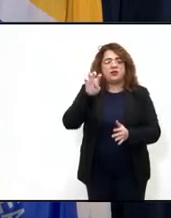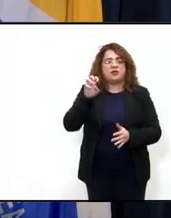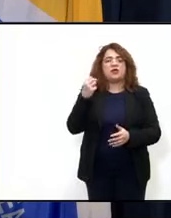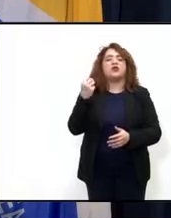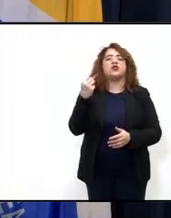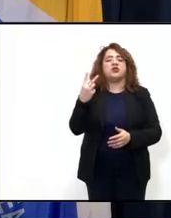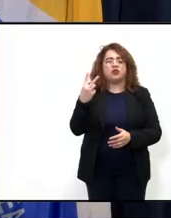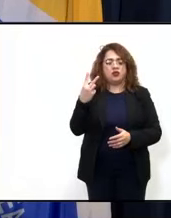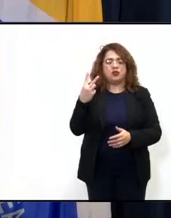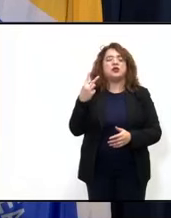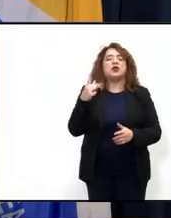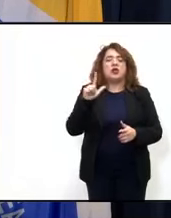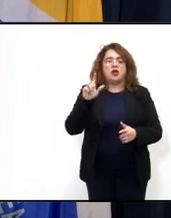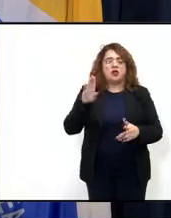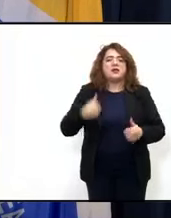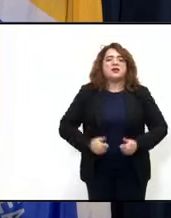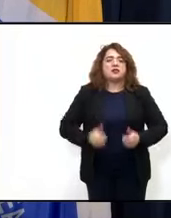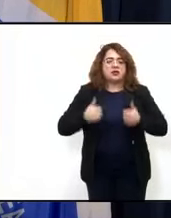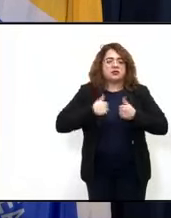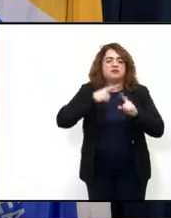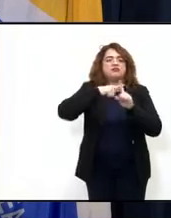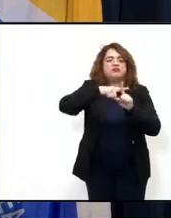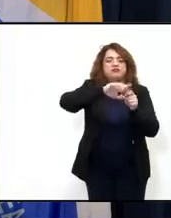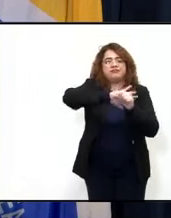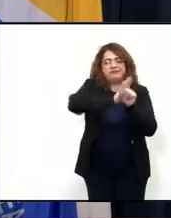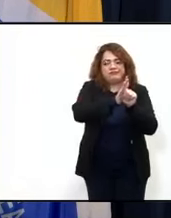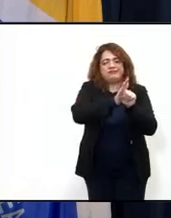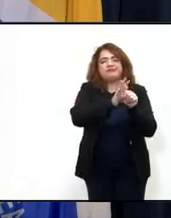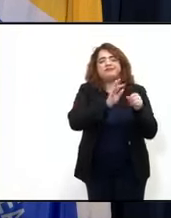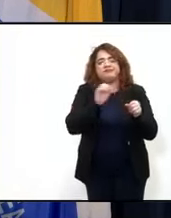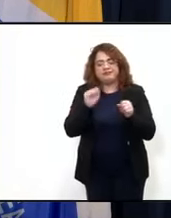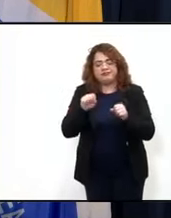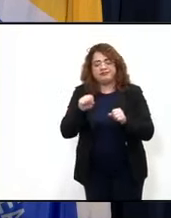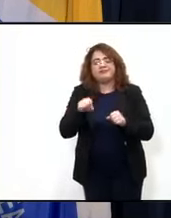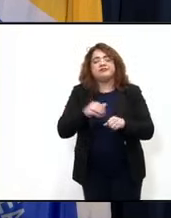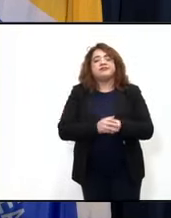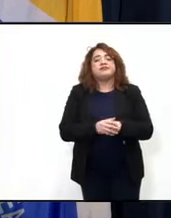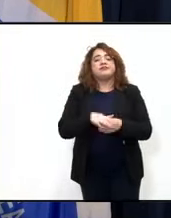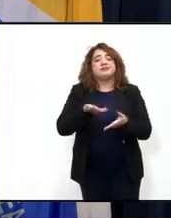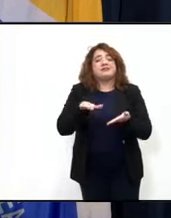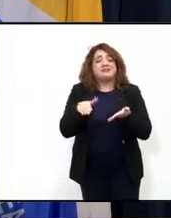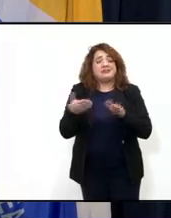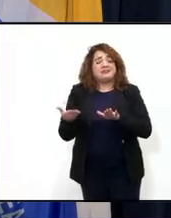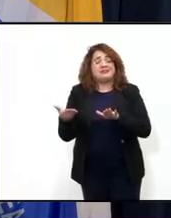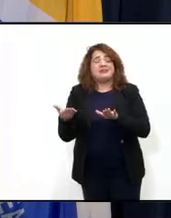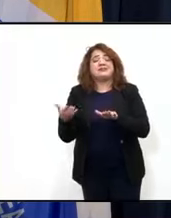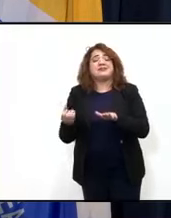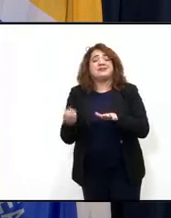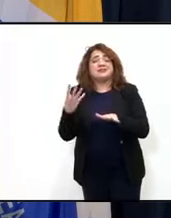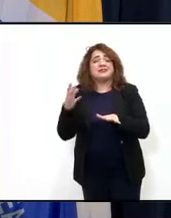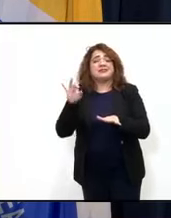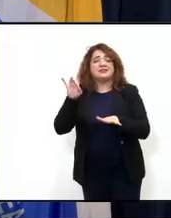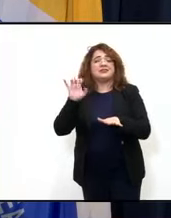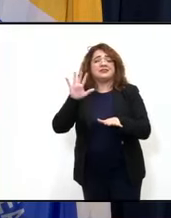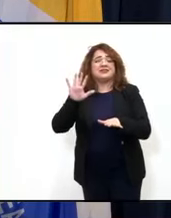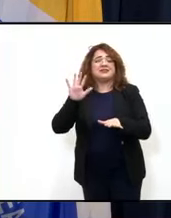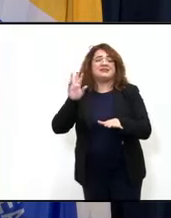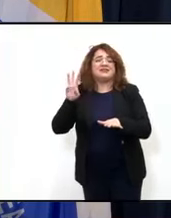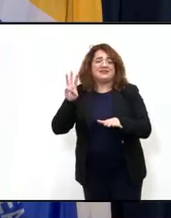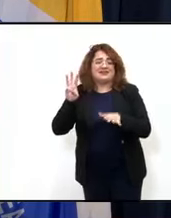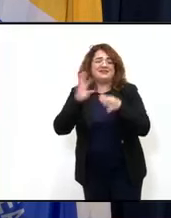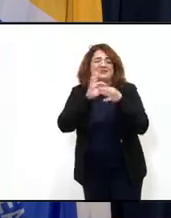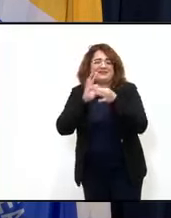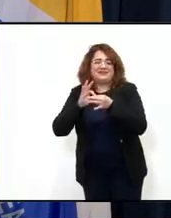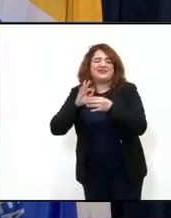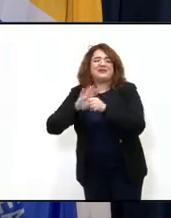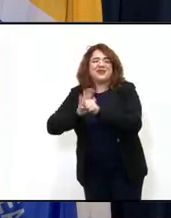51,412 residentes de Long Beach han dado positivo por COVID-19 y hemos perdido 856 residentes